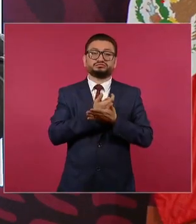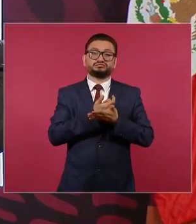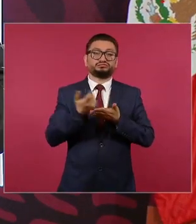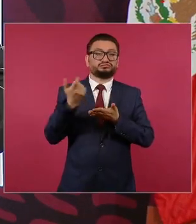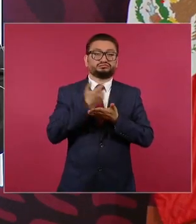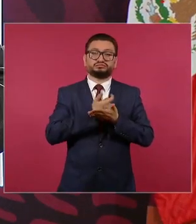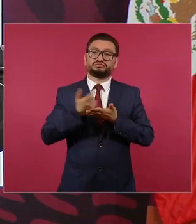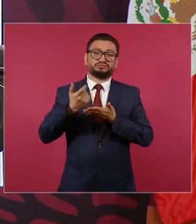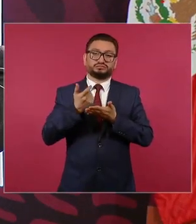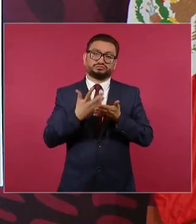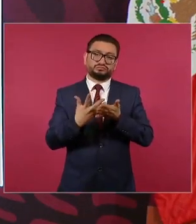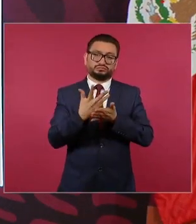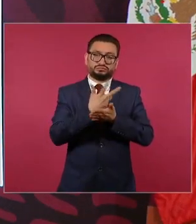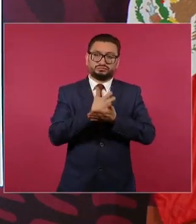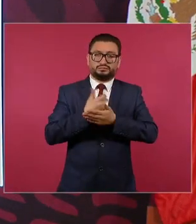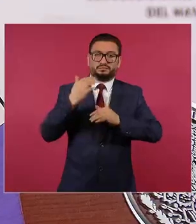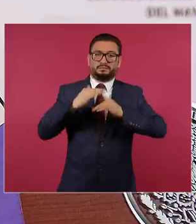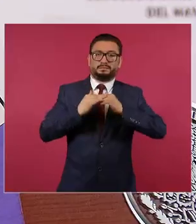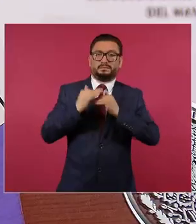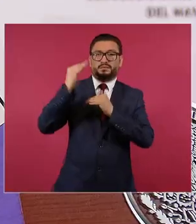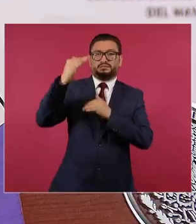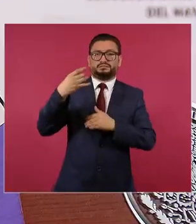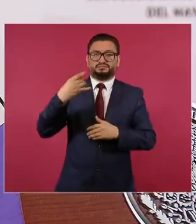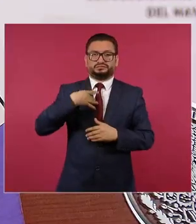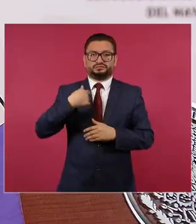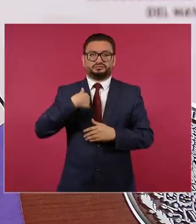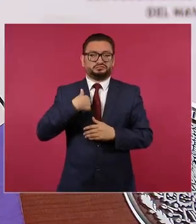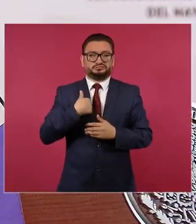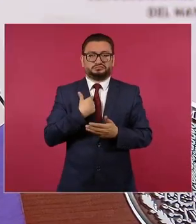lo que yo gano. Bueno, Claudio